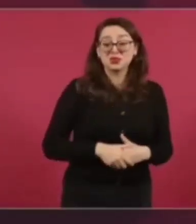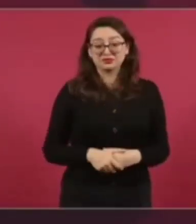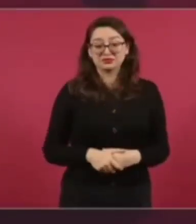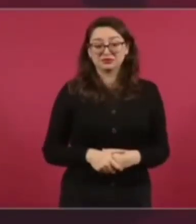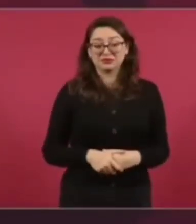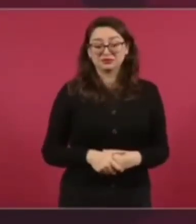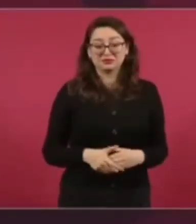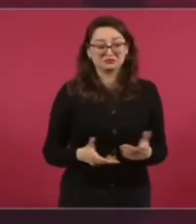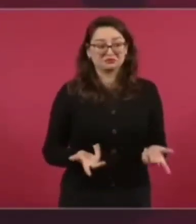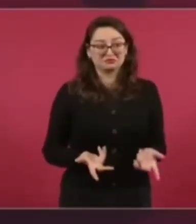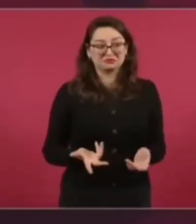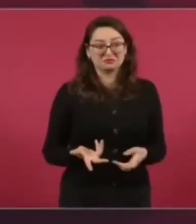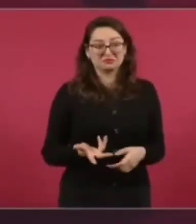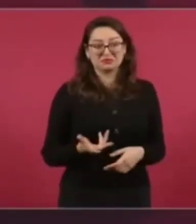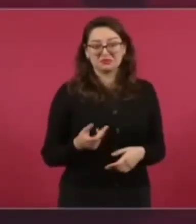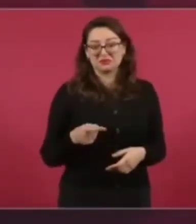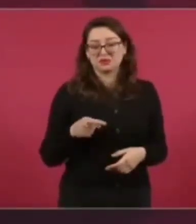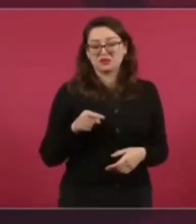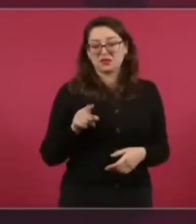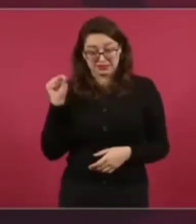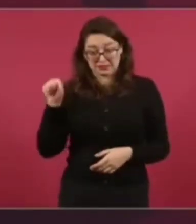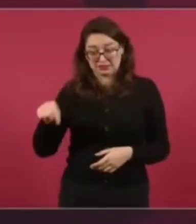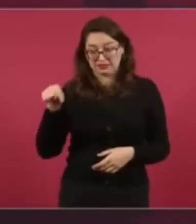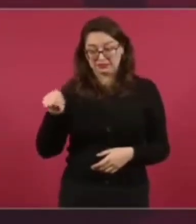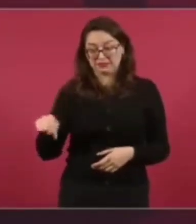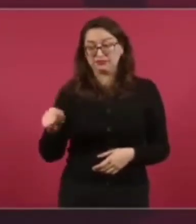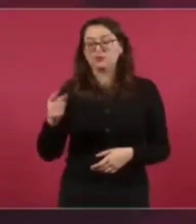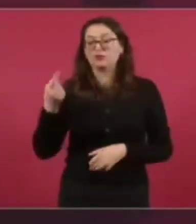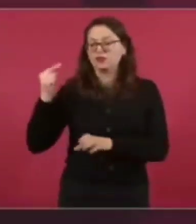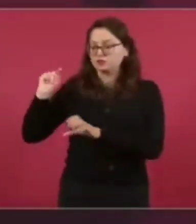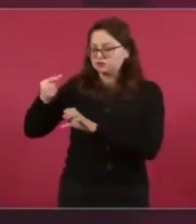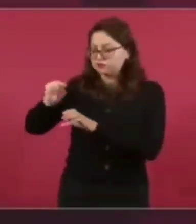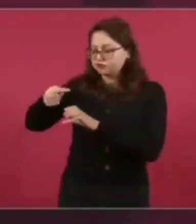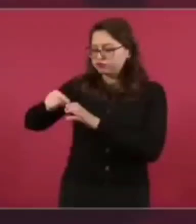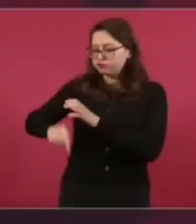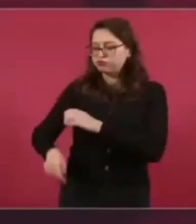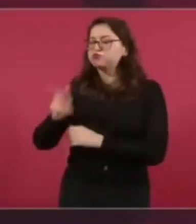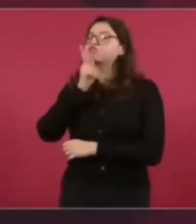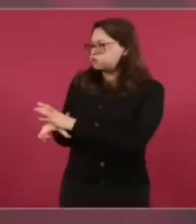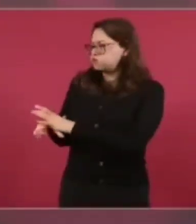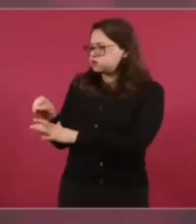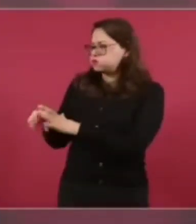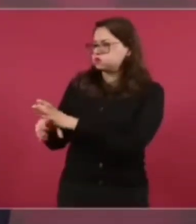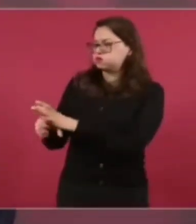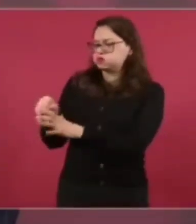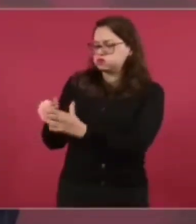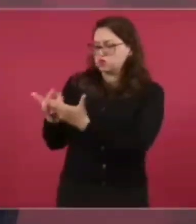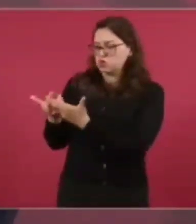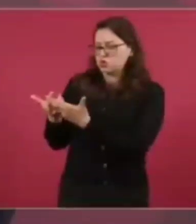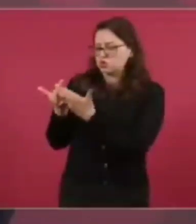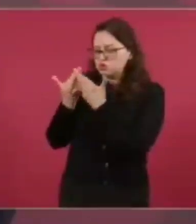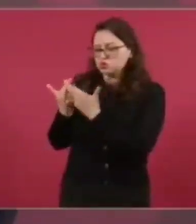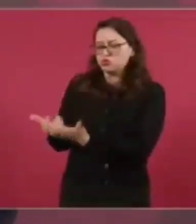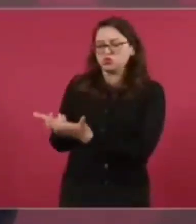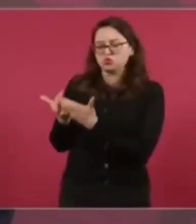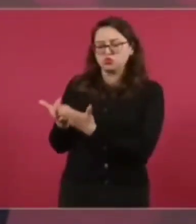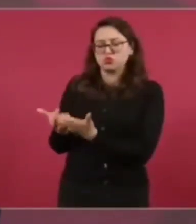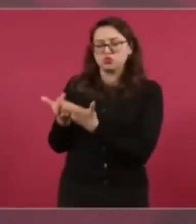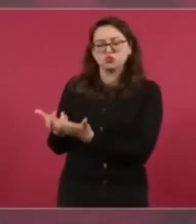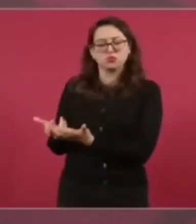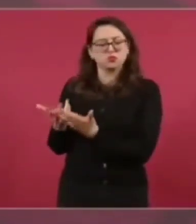Pemex antes de que privatizaran que lo que extrajo de gas Repsol y todas estas